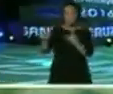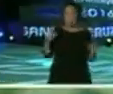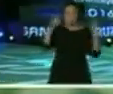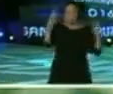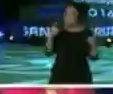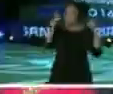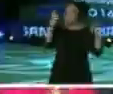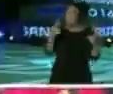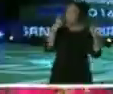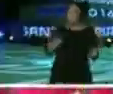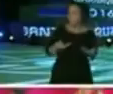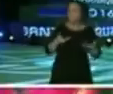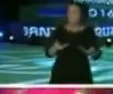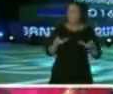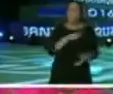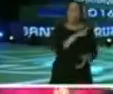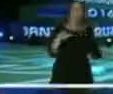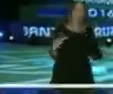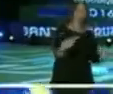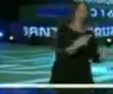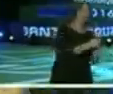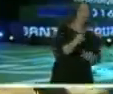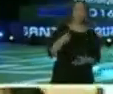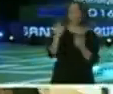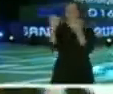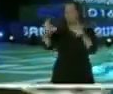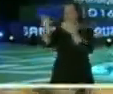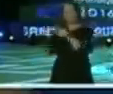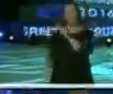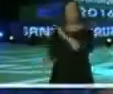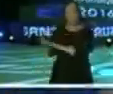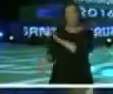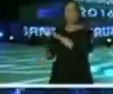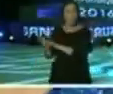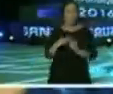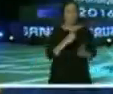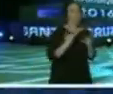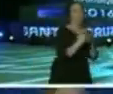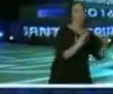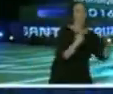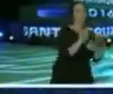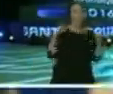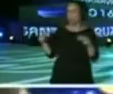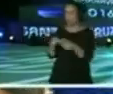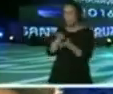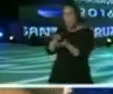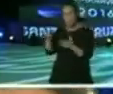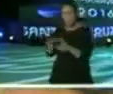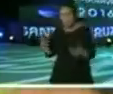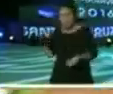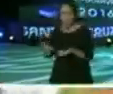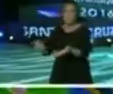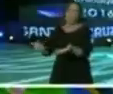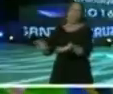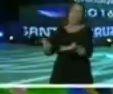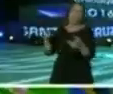fuego. Tú haces recortes, yo festivales, mientras tu mamá yo hago servicio